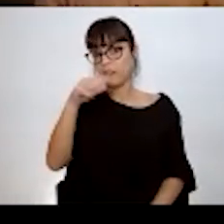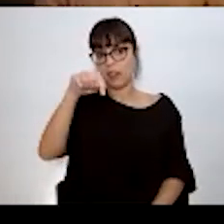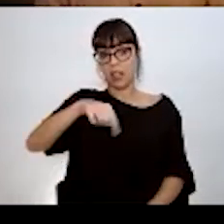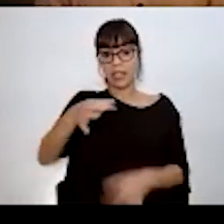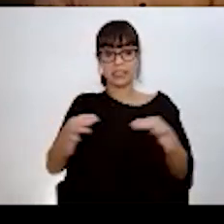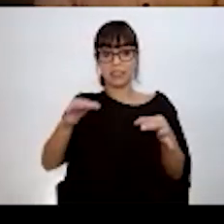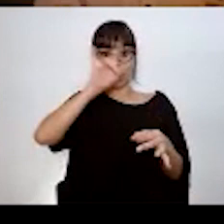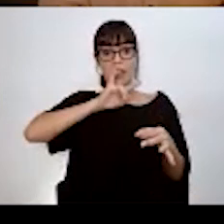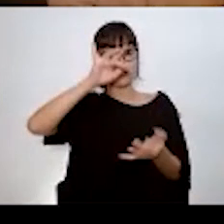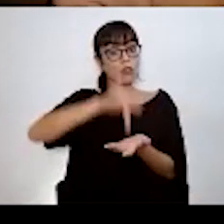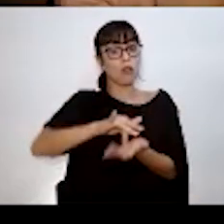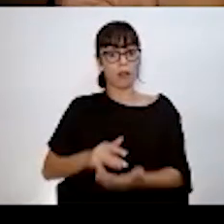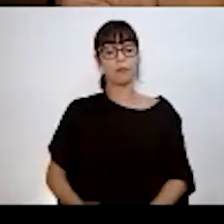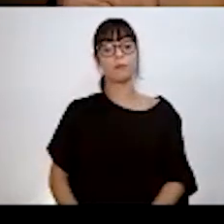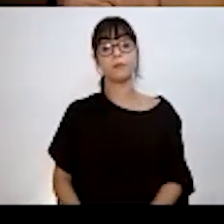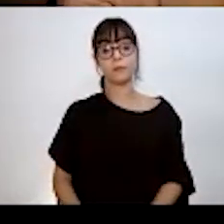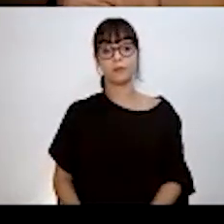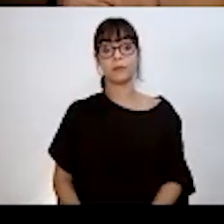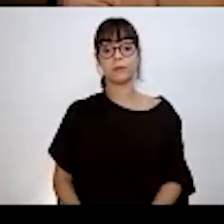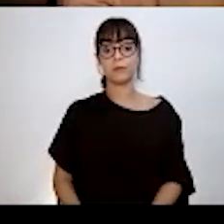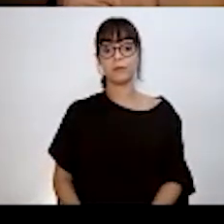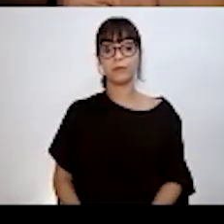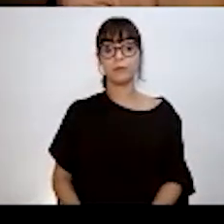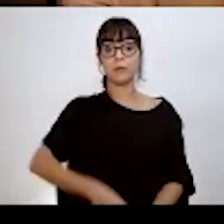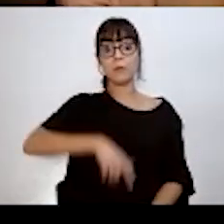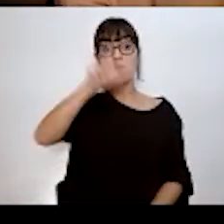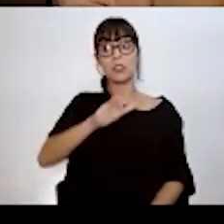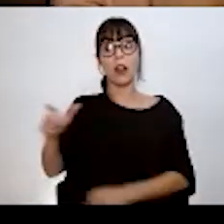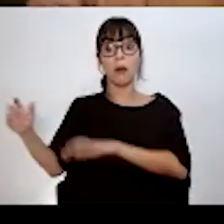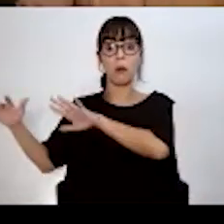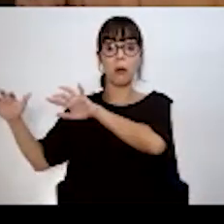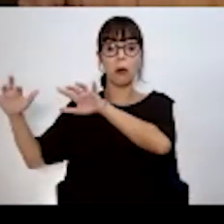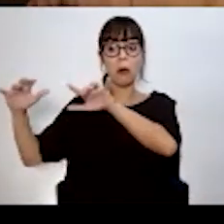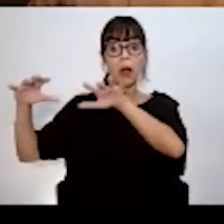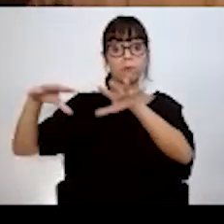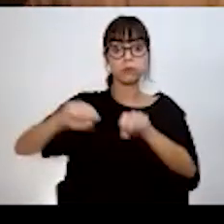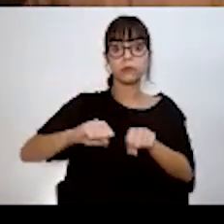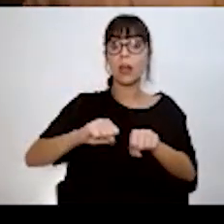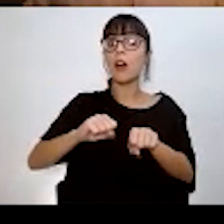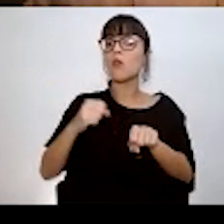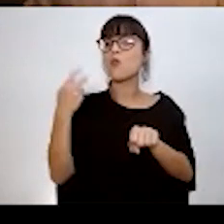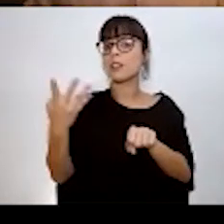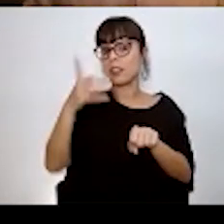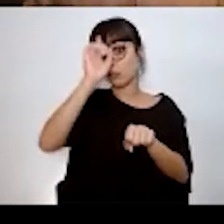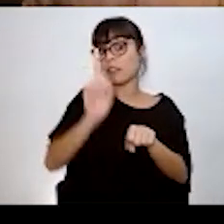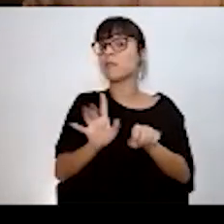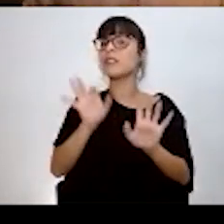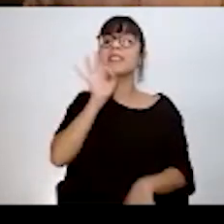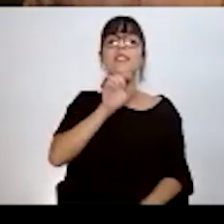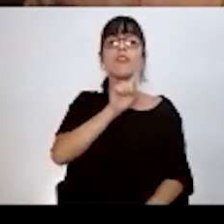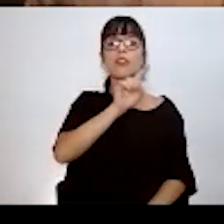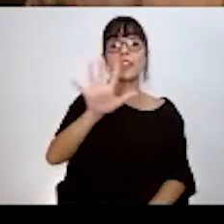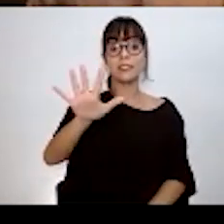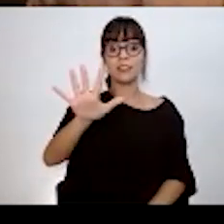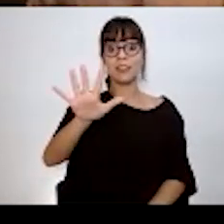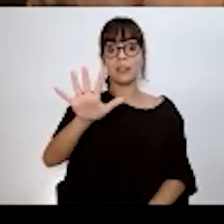islas. No sabemos muy bien cuánta gente llegó, pero sí sabemos que a finales del siglo XV, cuando las